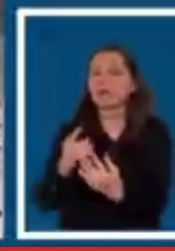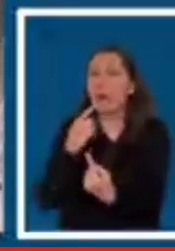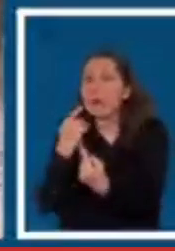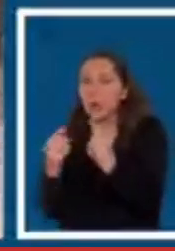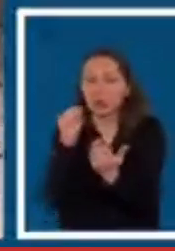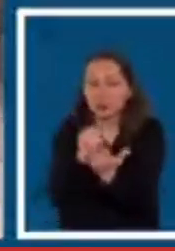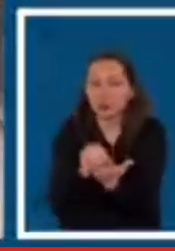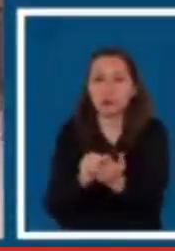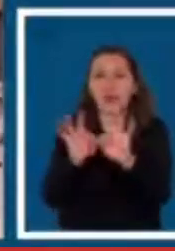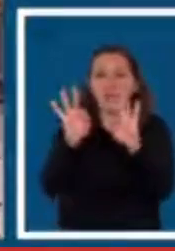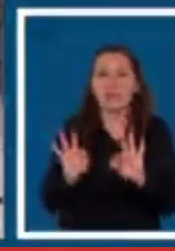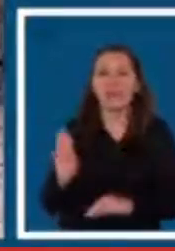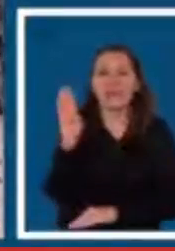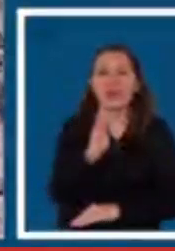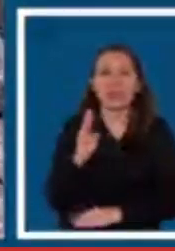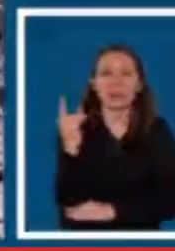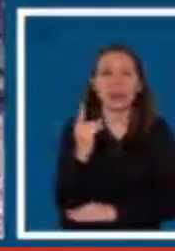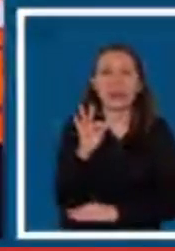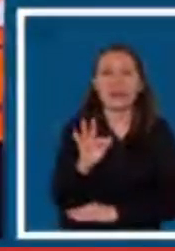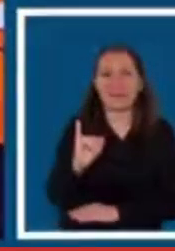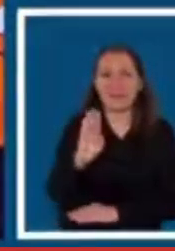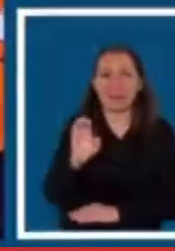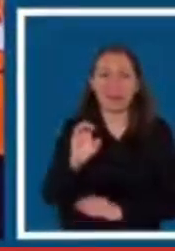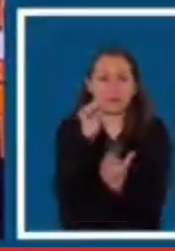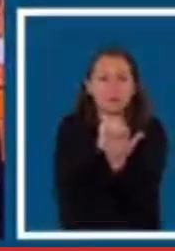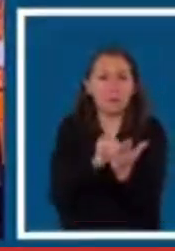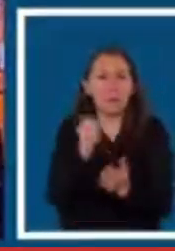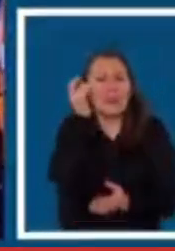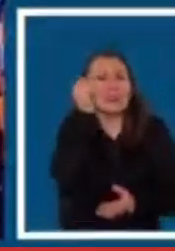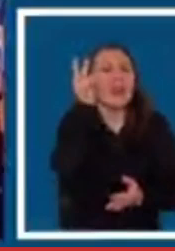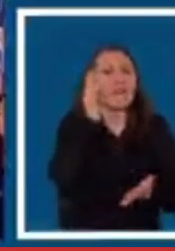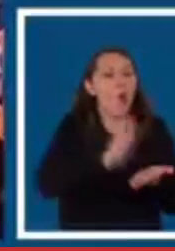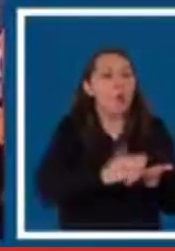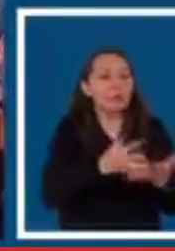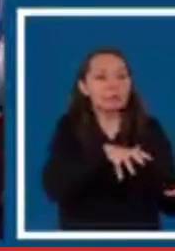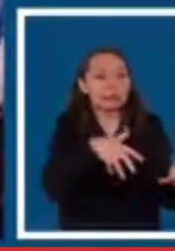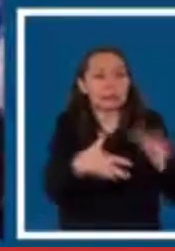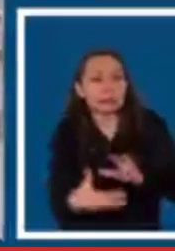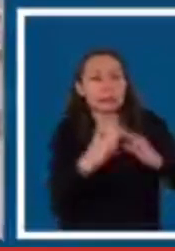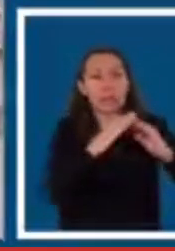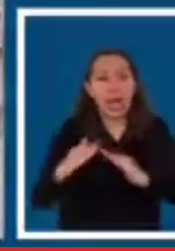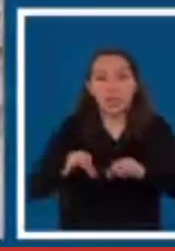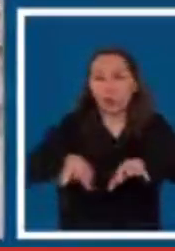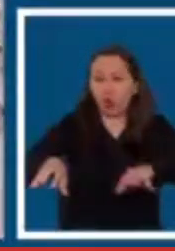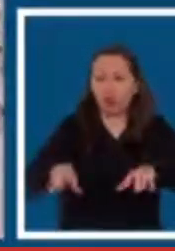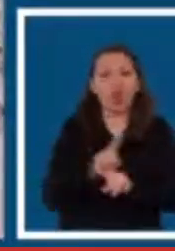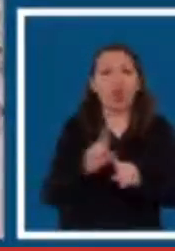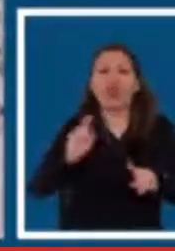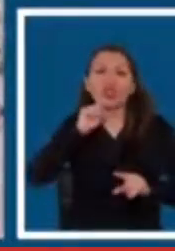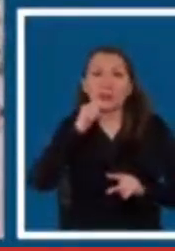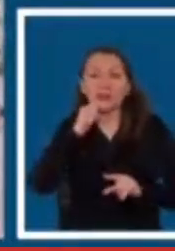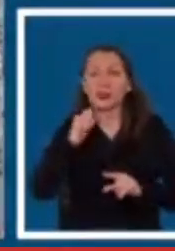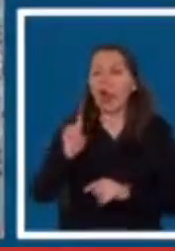el catastro de la ficha básica de emergencia que es el catastro que identifica el daño de vivienda y de los enseres no es el